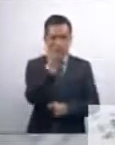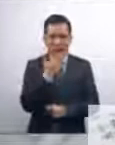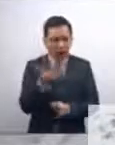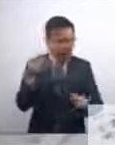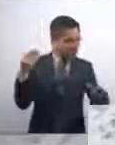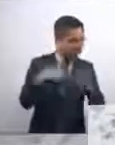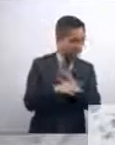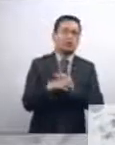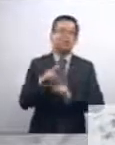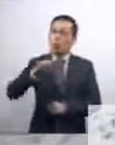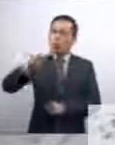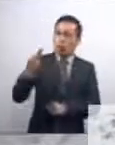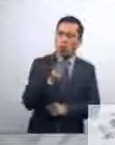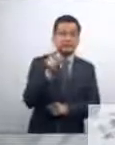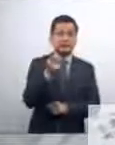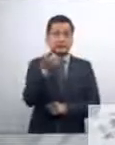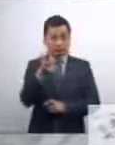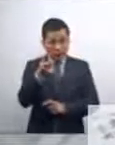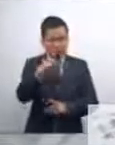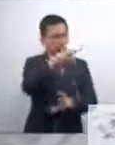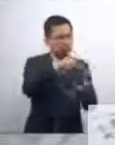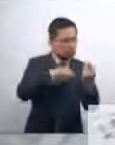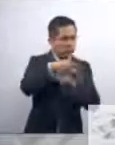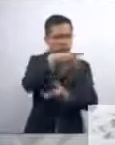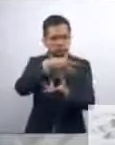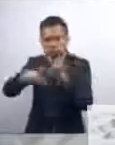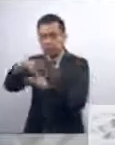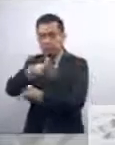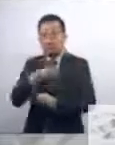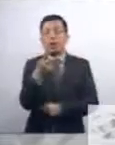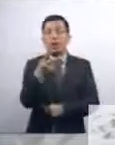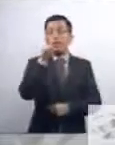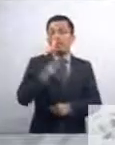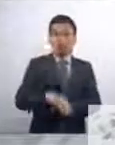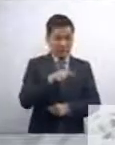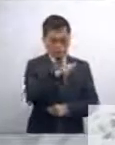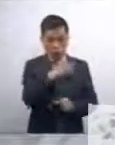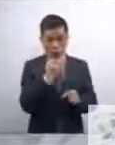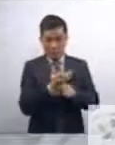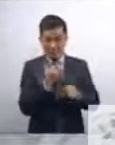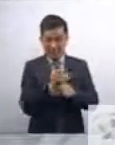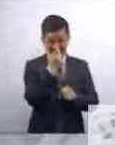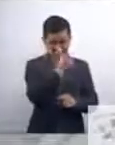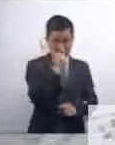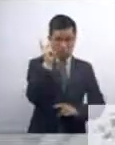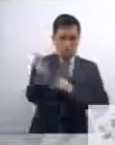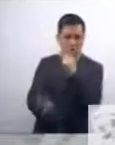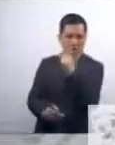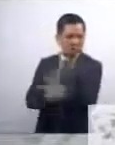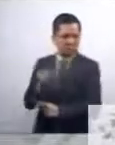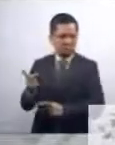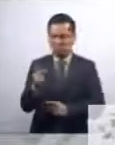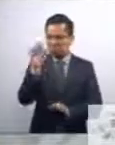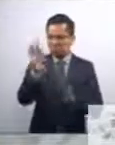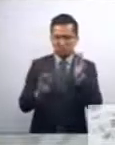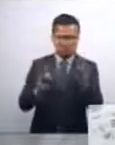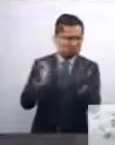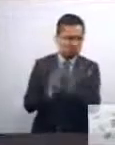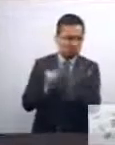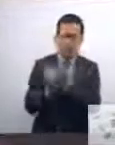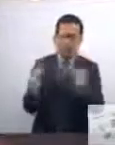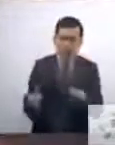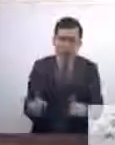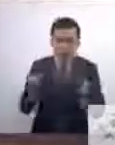realiza con crédito debido a que ciertas tasas de interés bajan. A mitad de una crisis